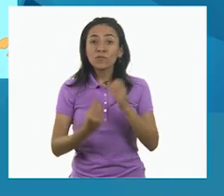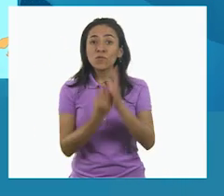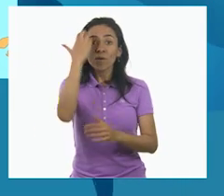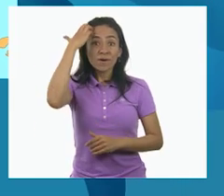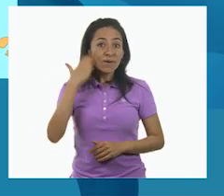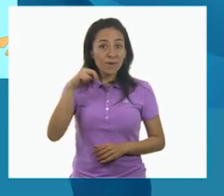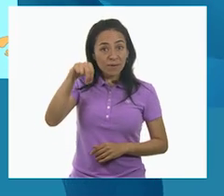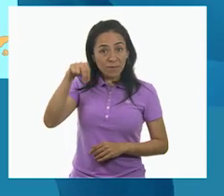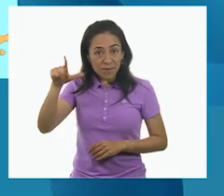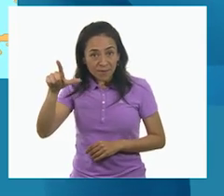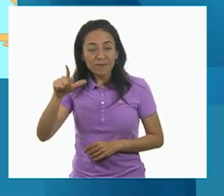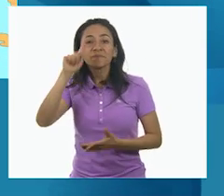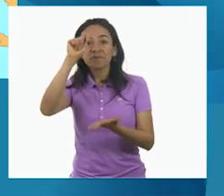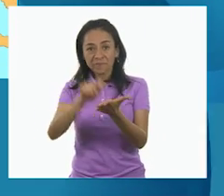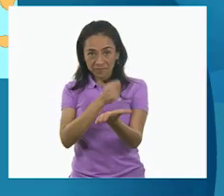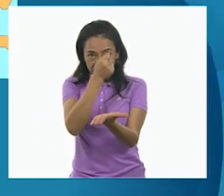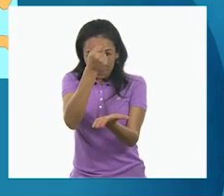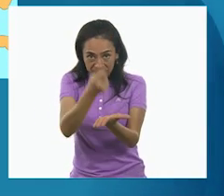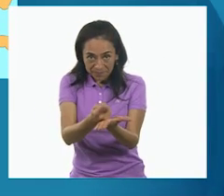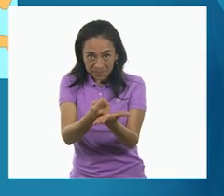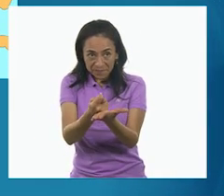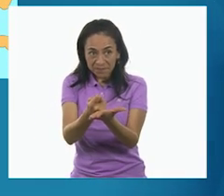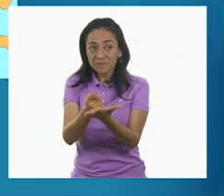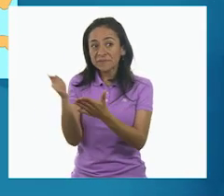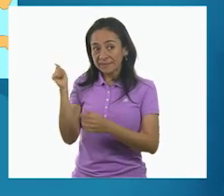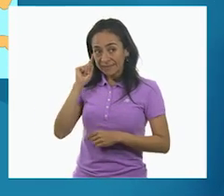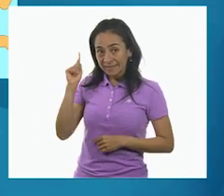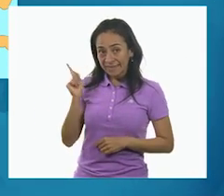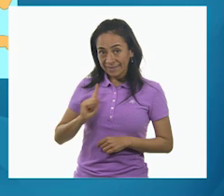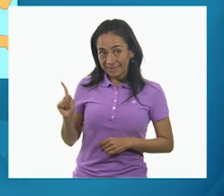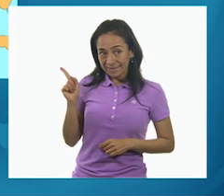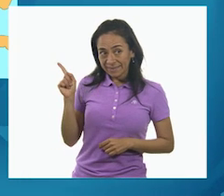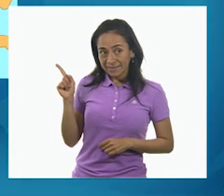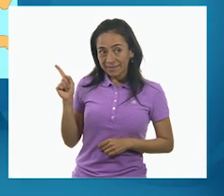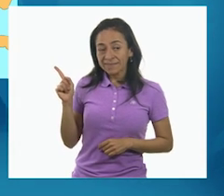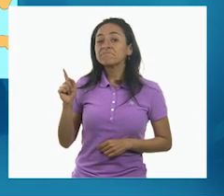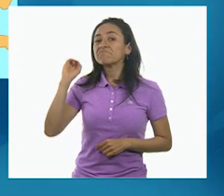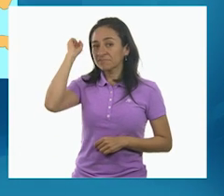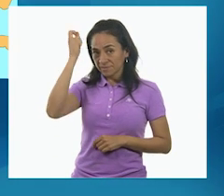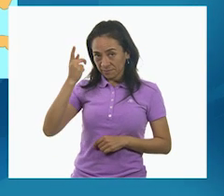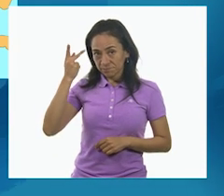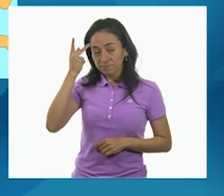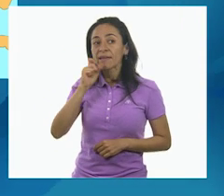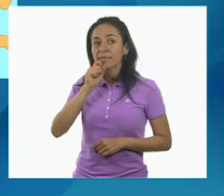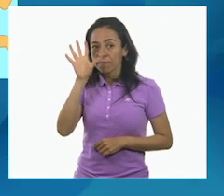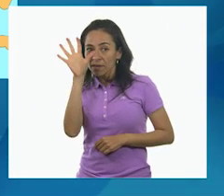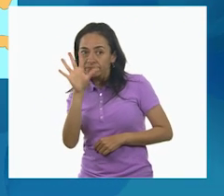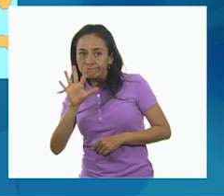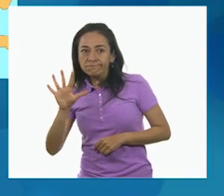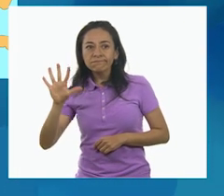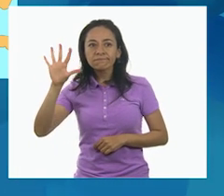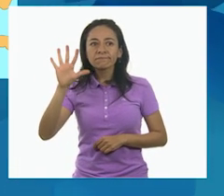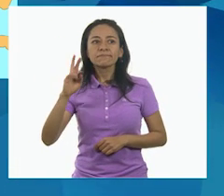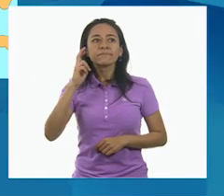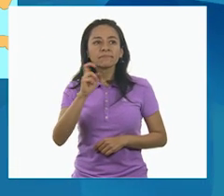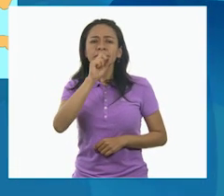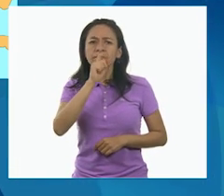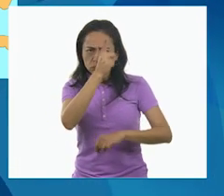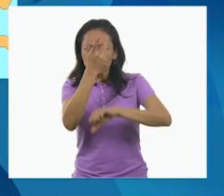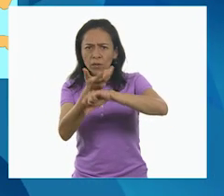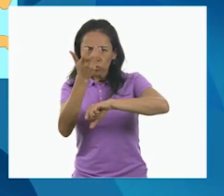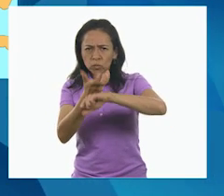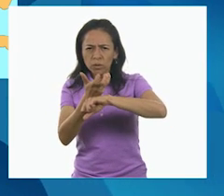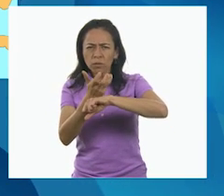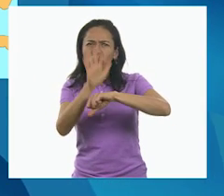León, Tamaulipas, Zacatecas y San Luis Potosí, además del sur de